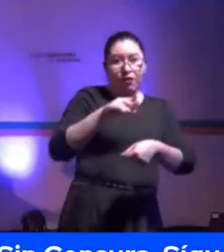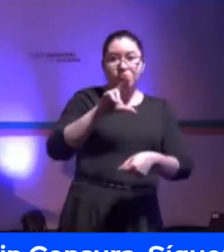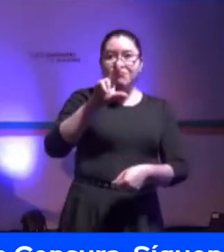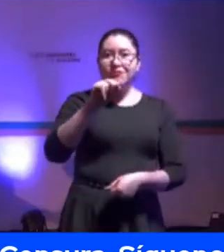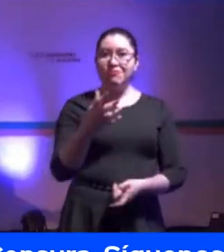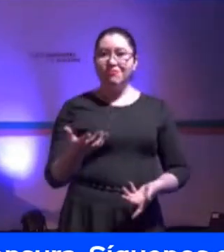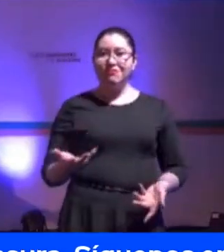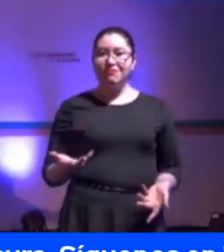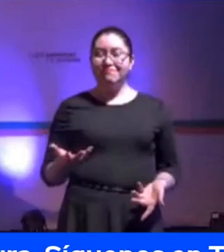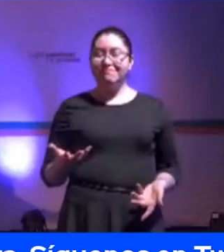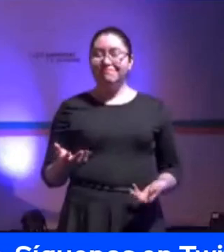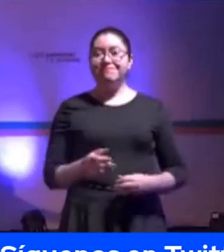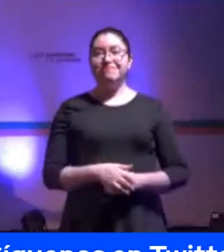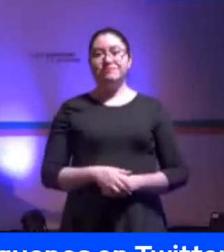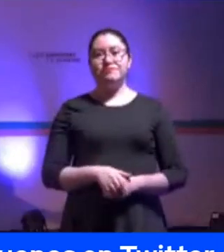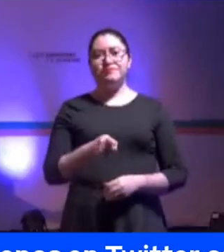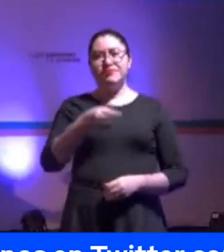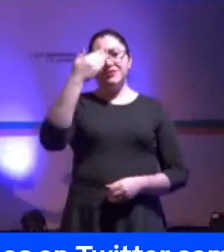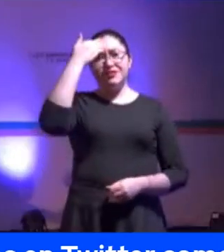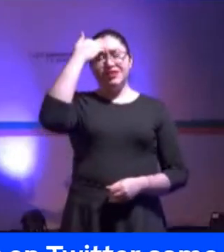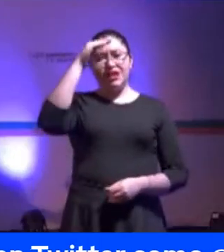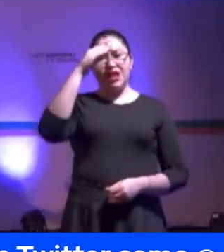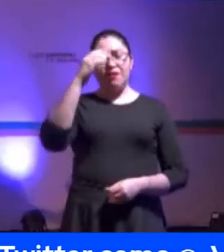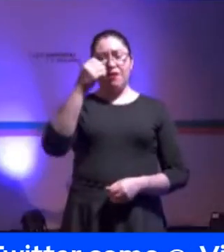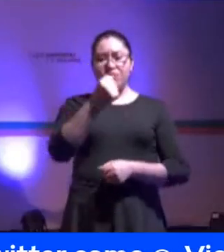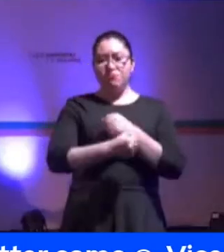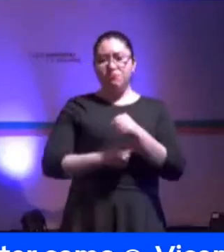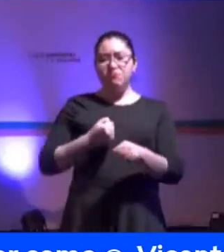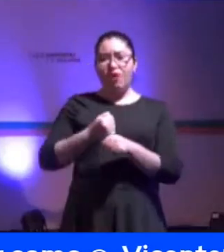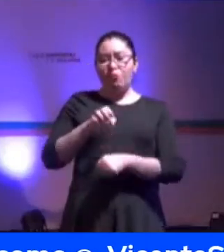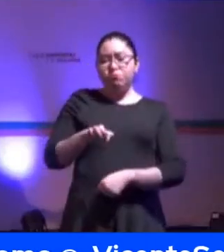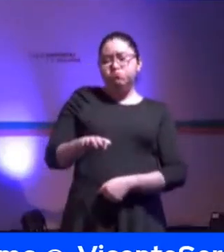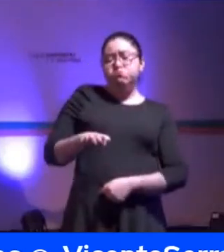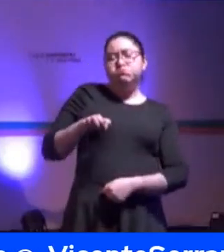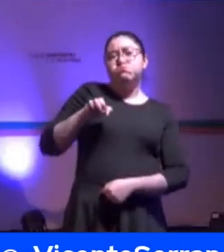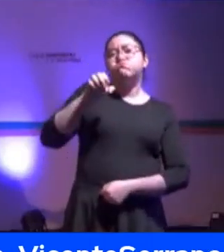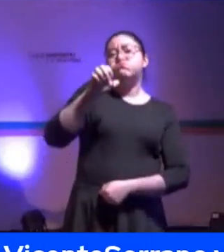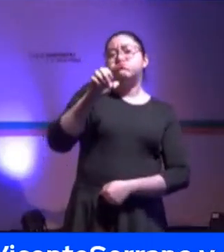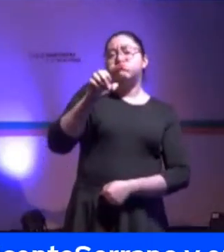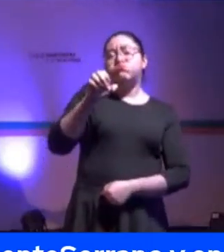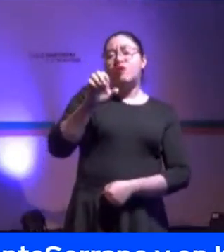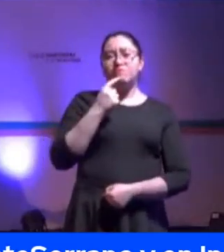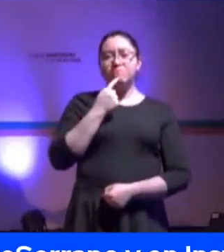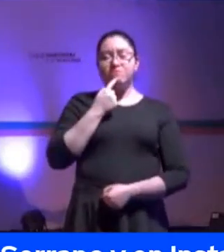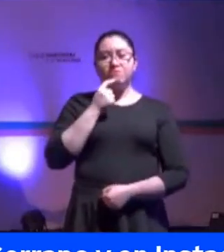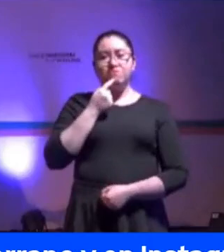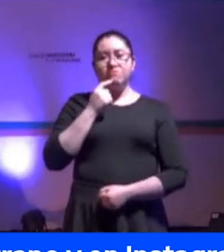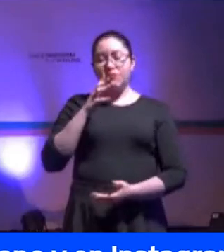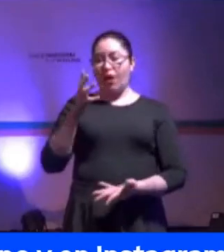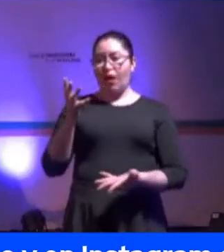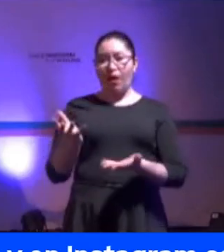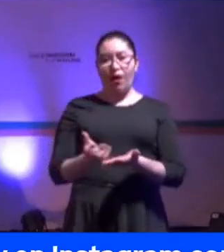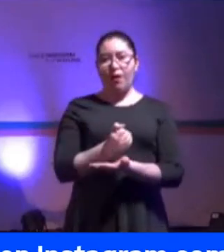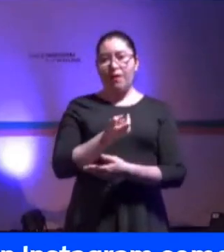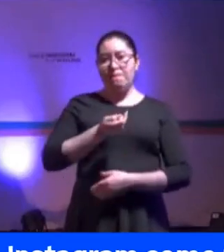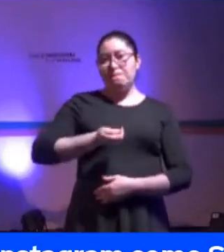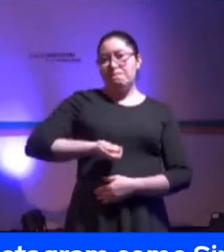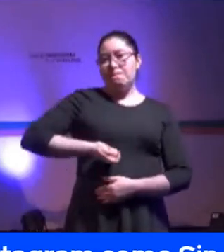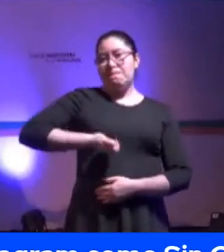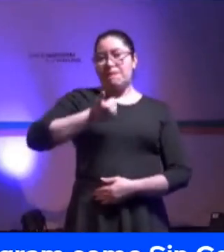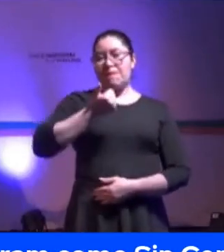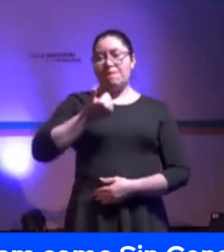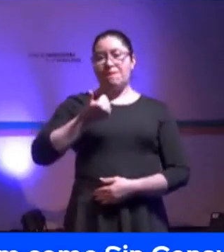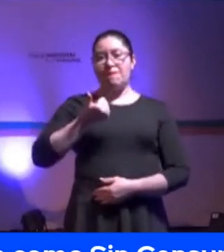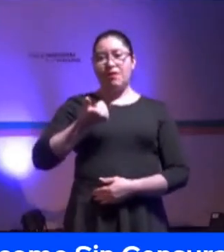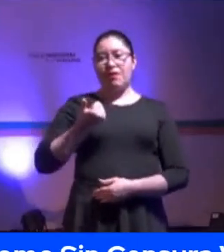campaña. ¿Saben a qué edad Andrés Manuel López Obrador logró ganar su primer puesto